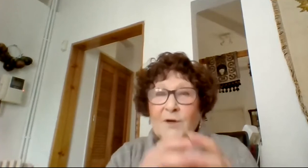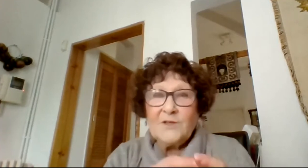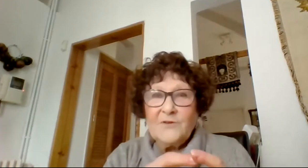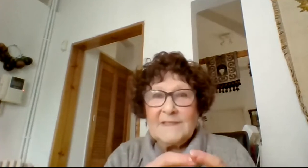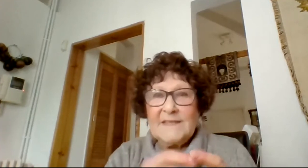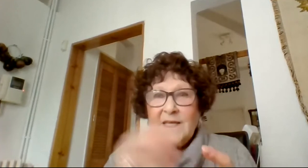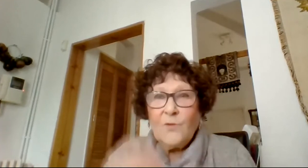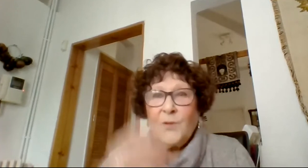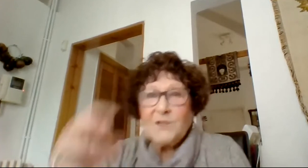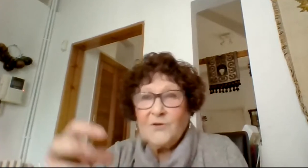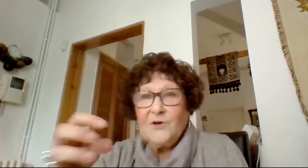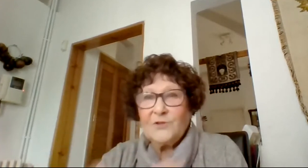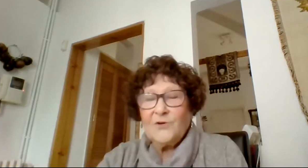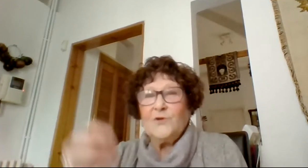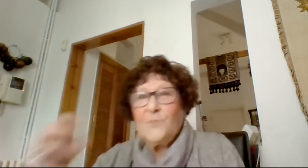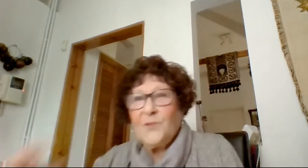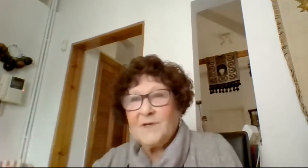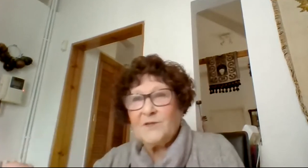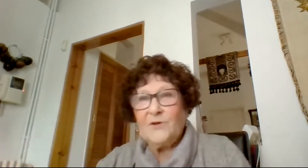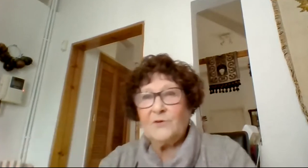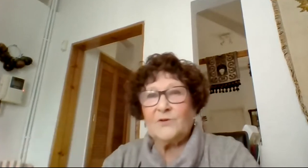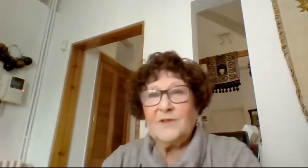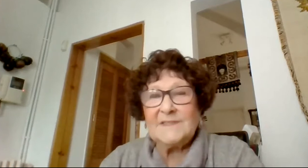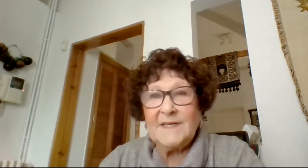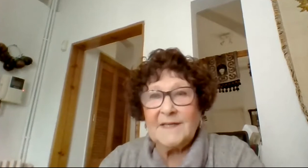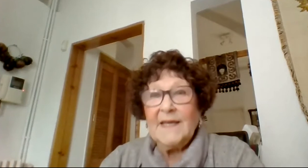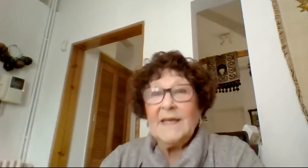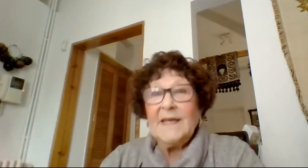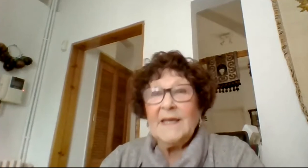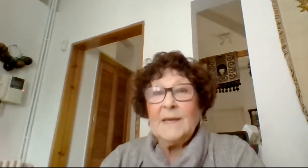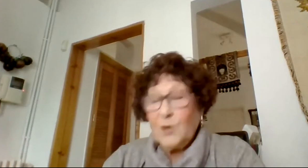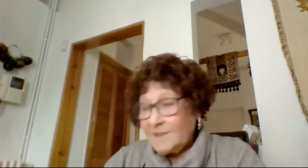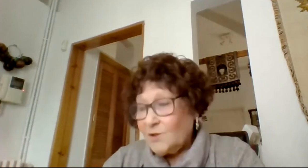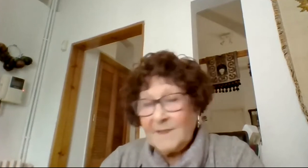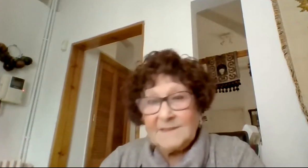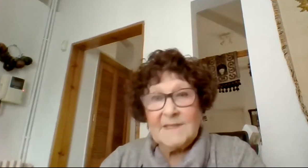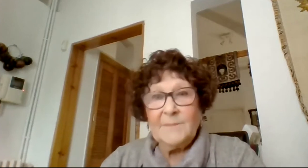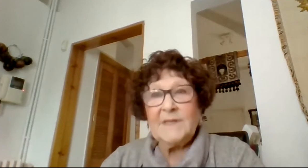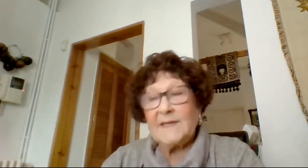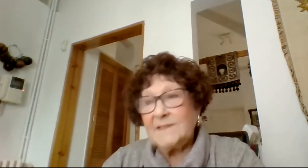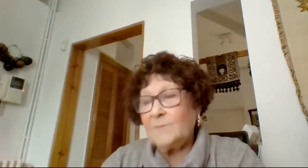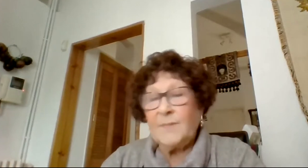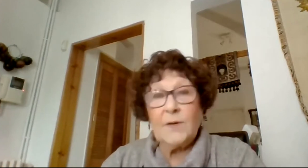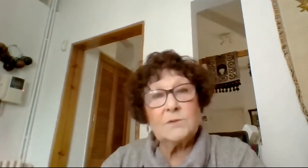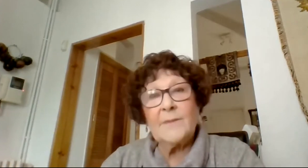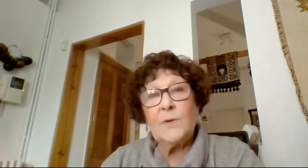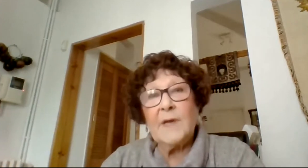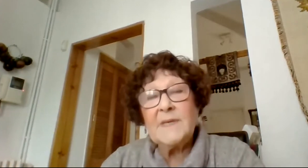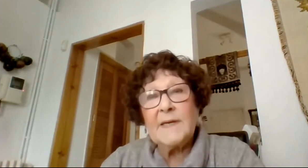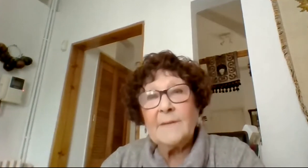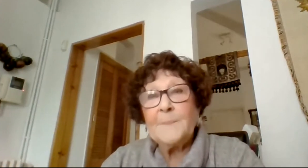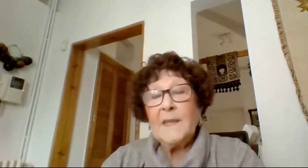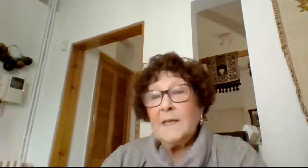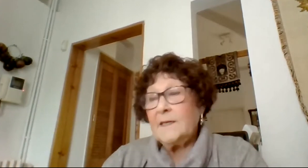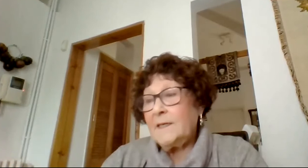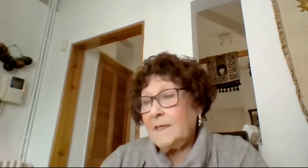un poquito de ese, un poquito de otro y un poquito de otro. Es decir, por eso precisamente ayer me preguntaba una